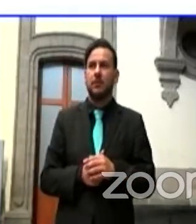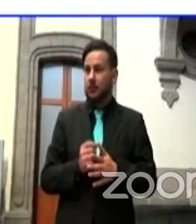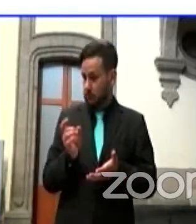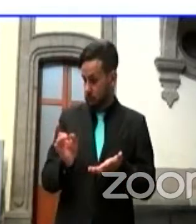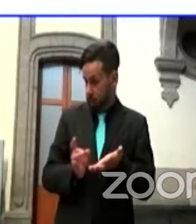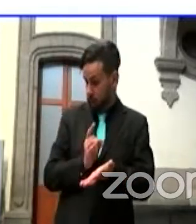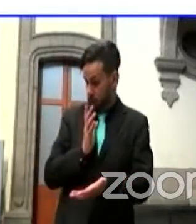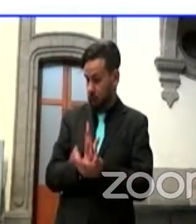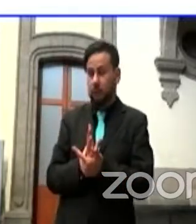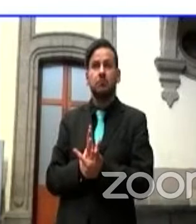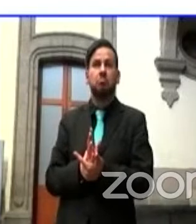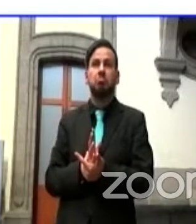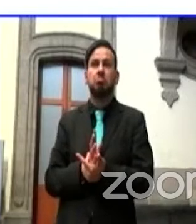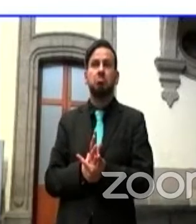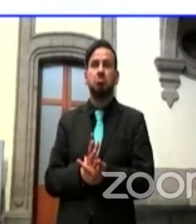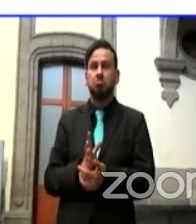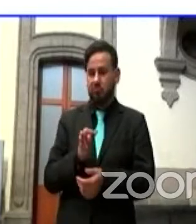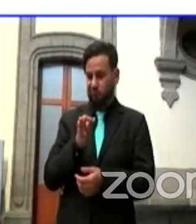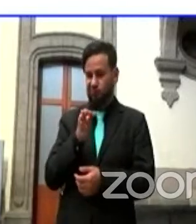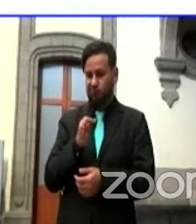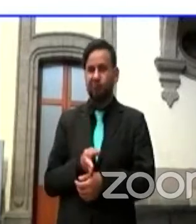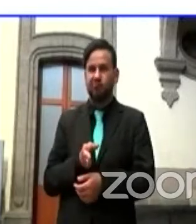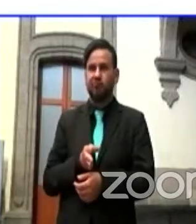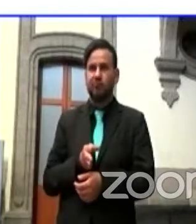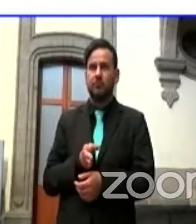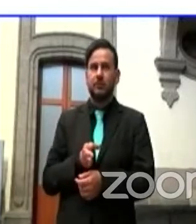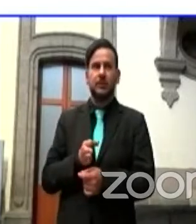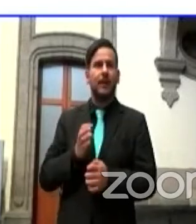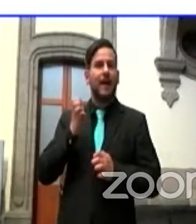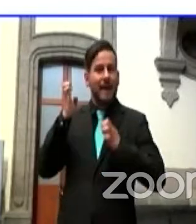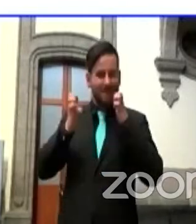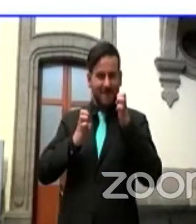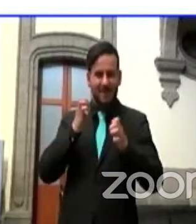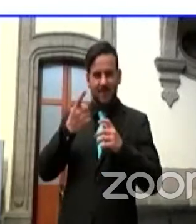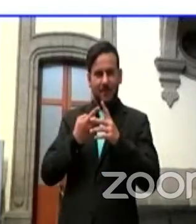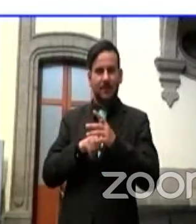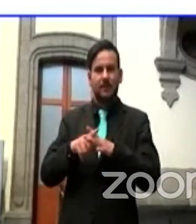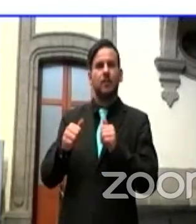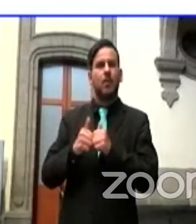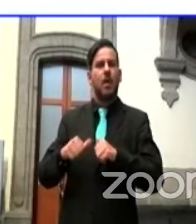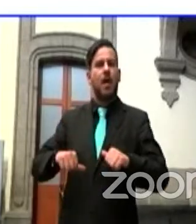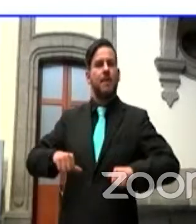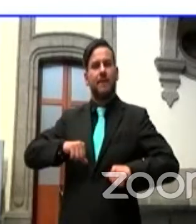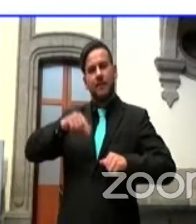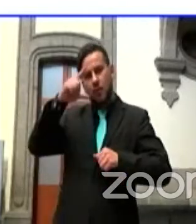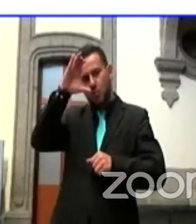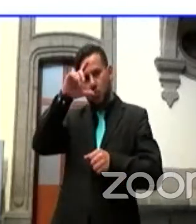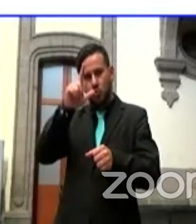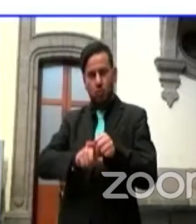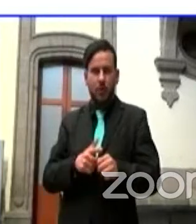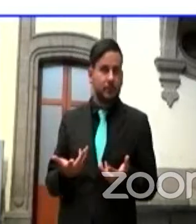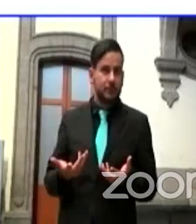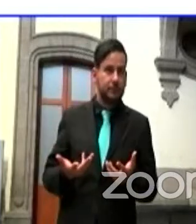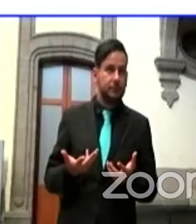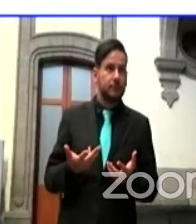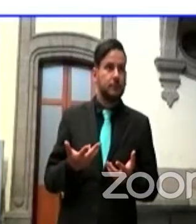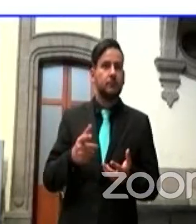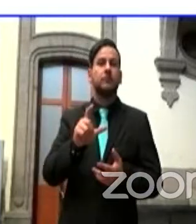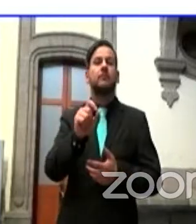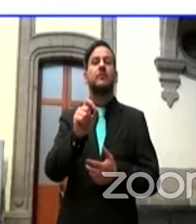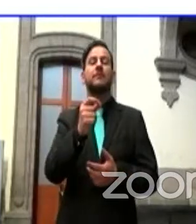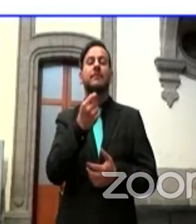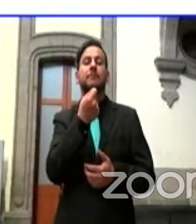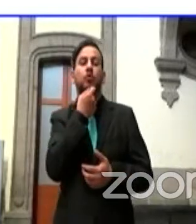que aceptar que el evento empezara con una actividad cultural. Y entonces nos dieron 20